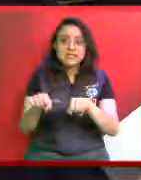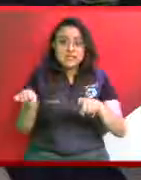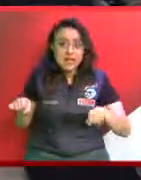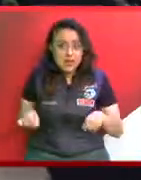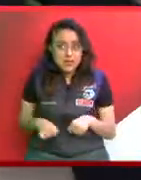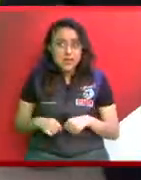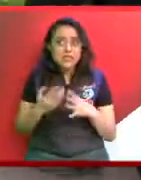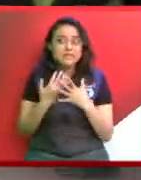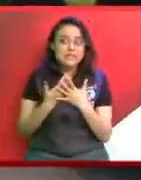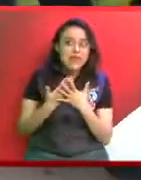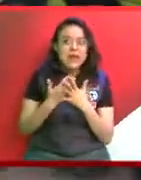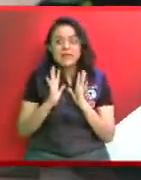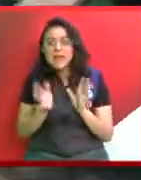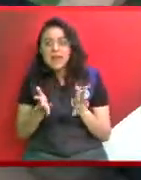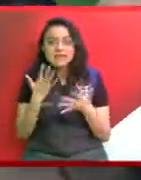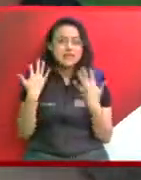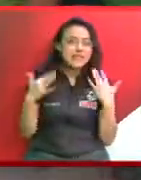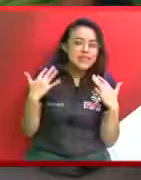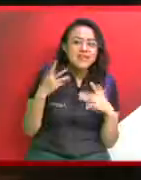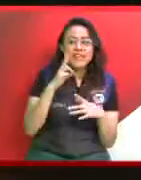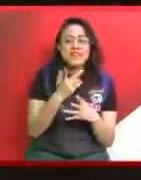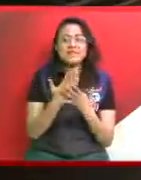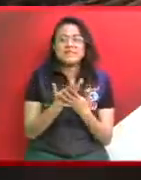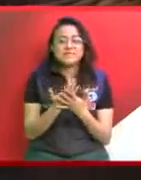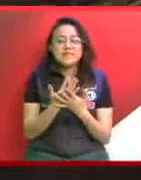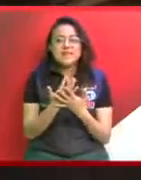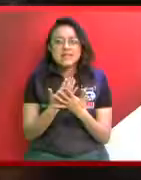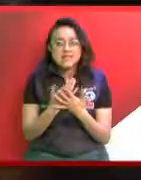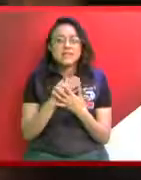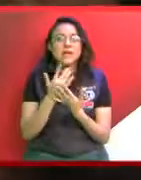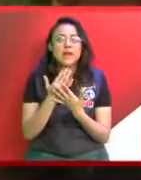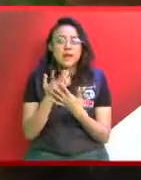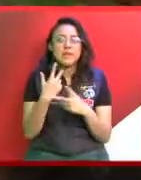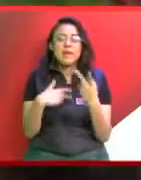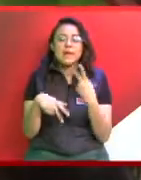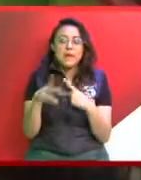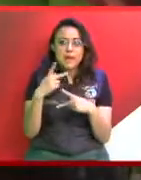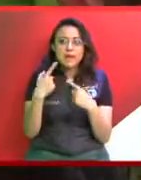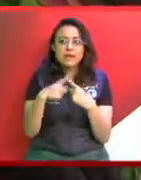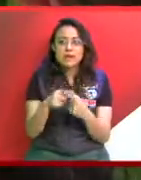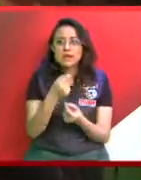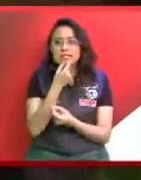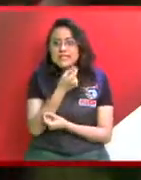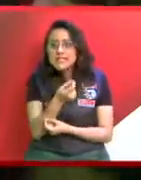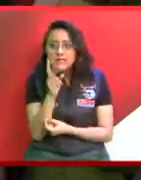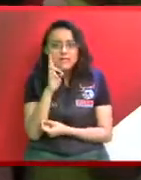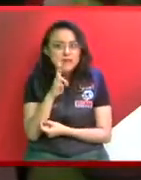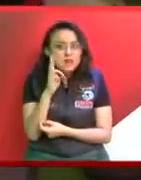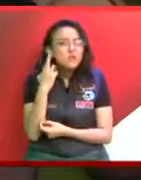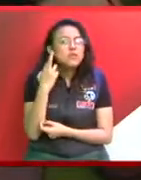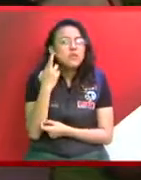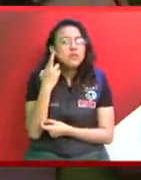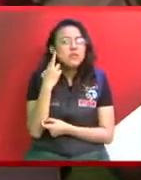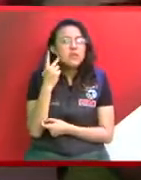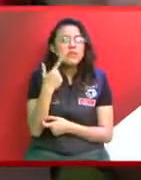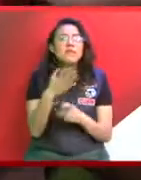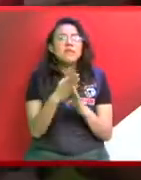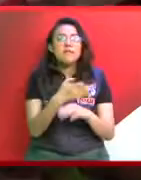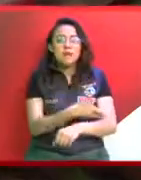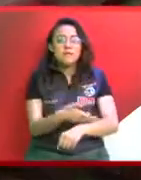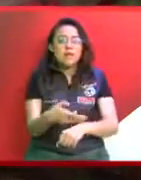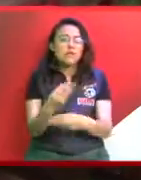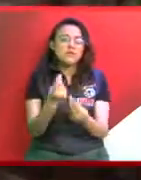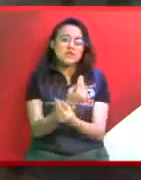múltiples, inquietos, impacientes. Y en la espera, el bullicio de las pequeñas voces. Ellos pertenecen a familias con